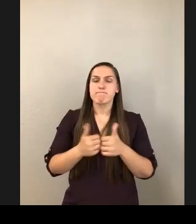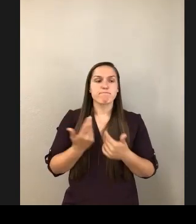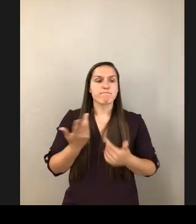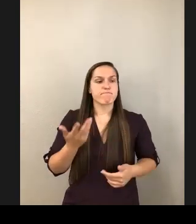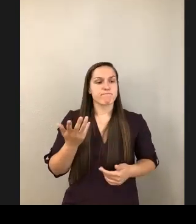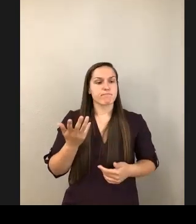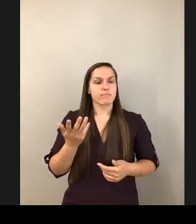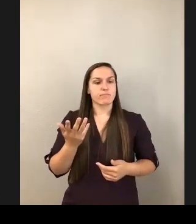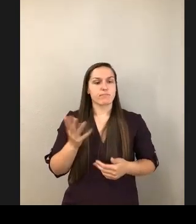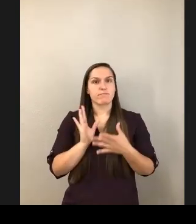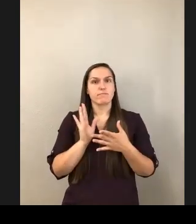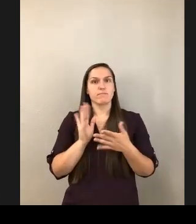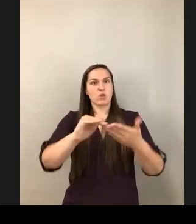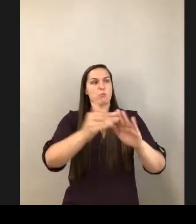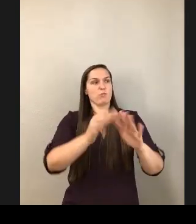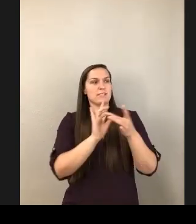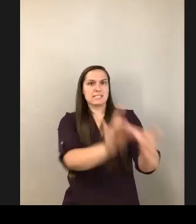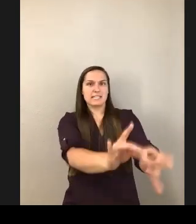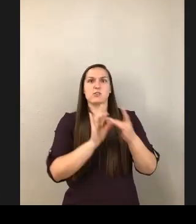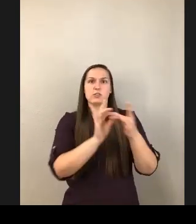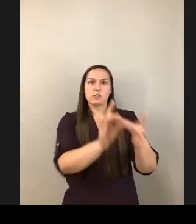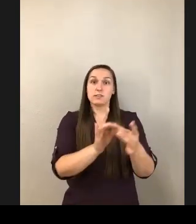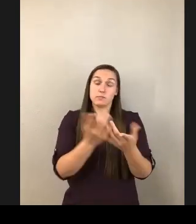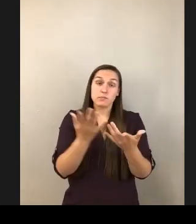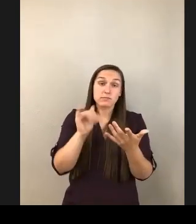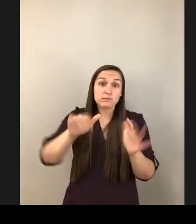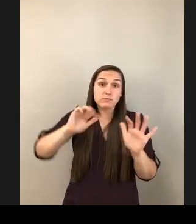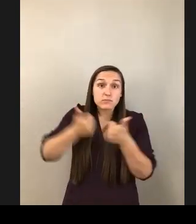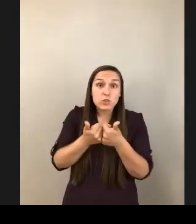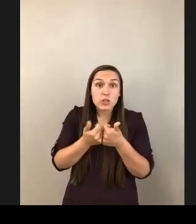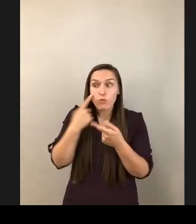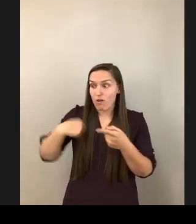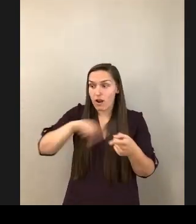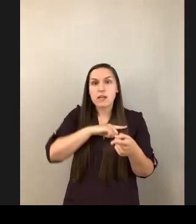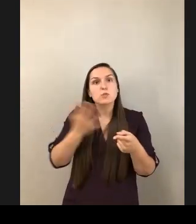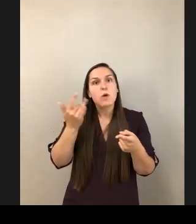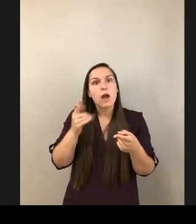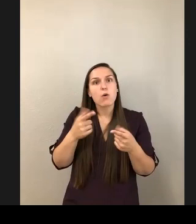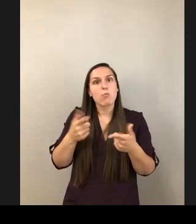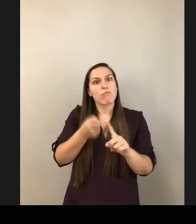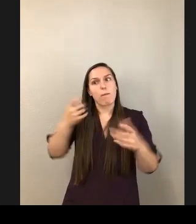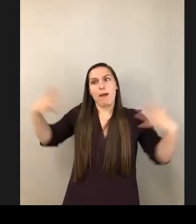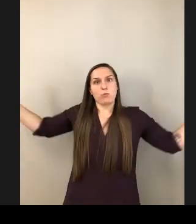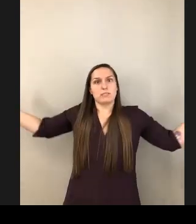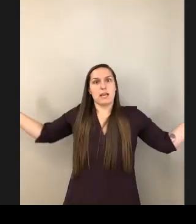maneras de conectar con las comunidades. Todos